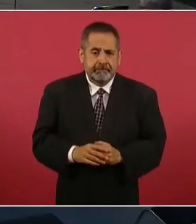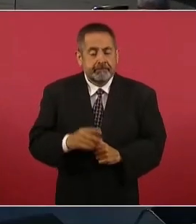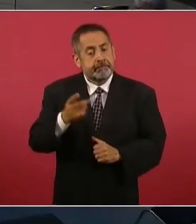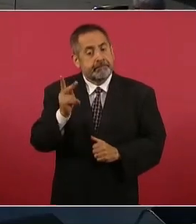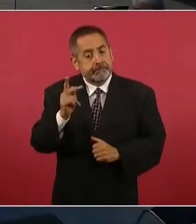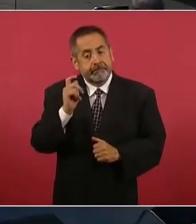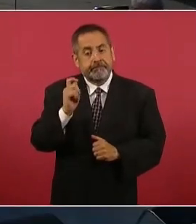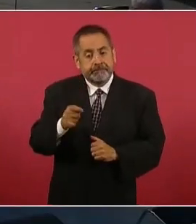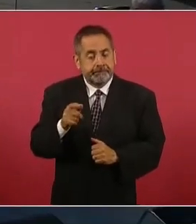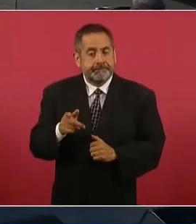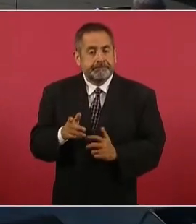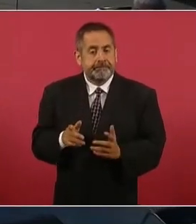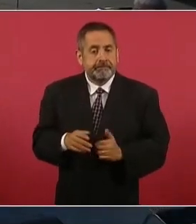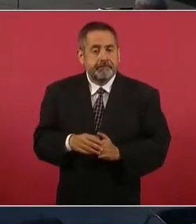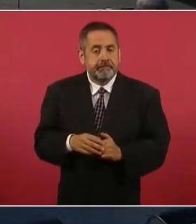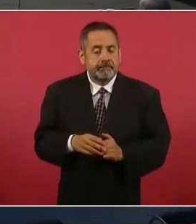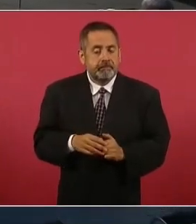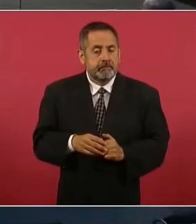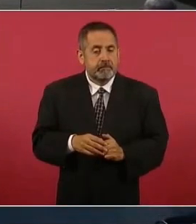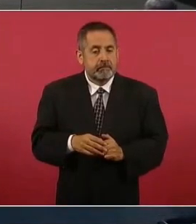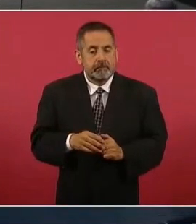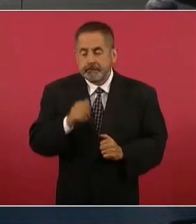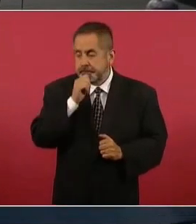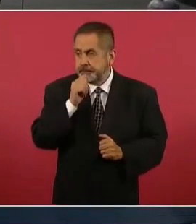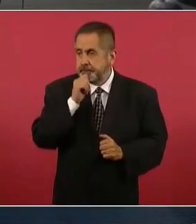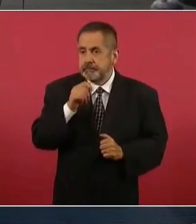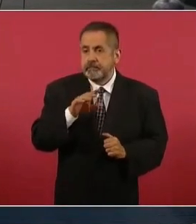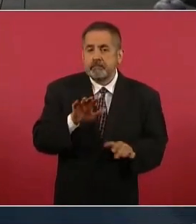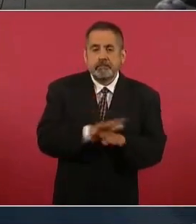pero todavía no